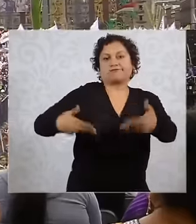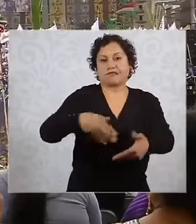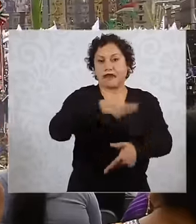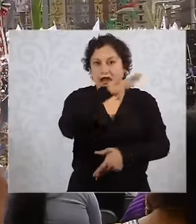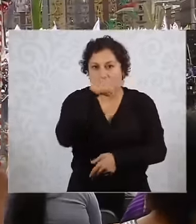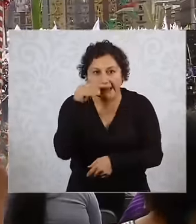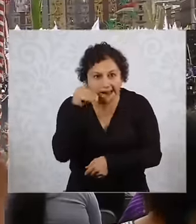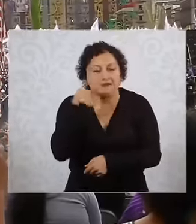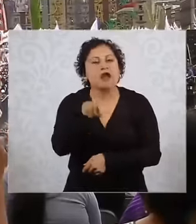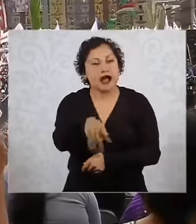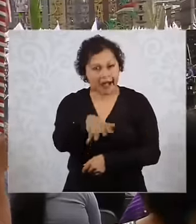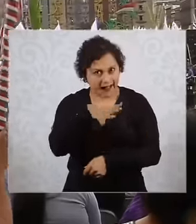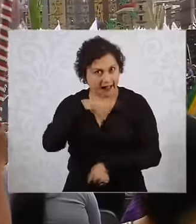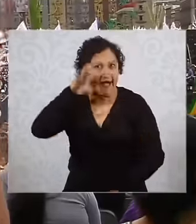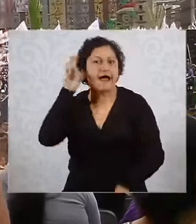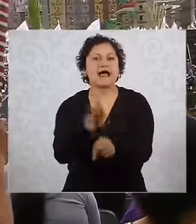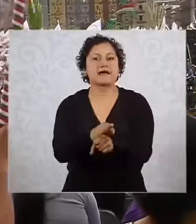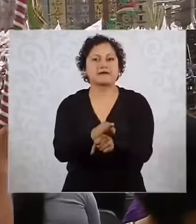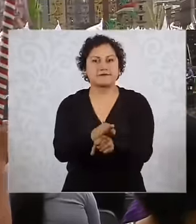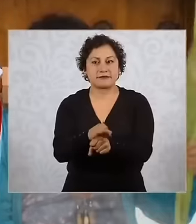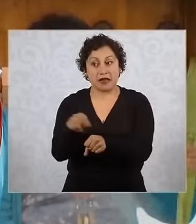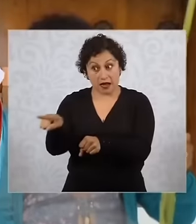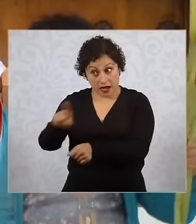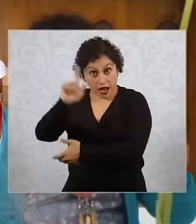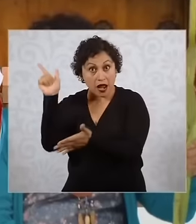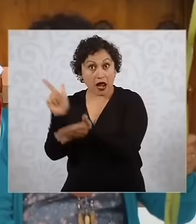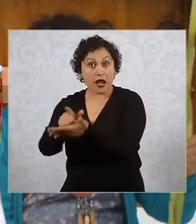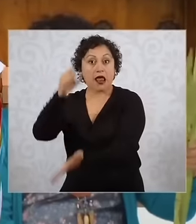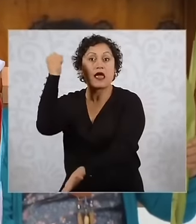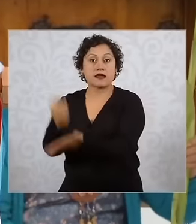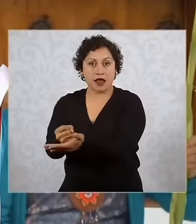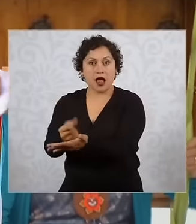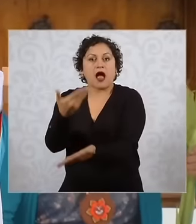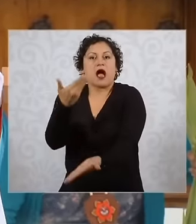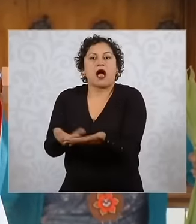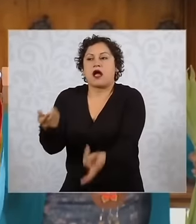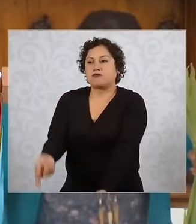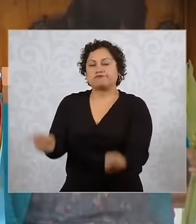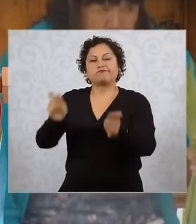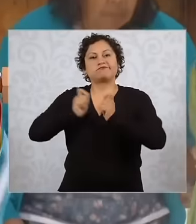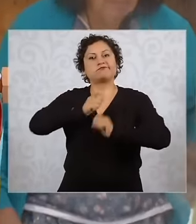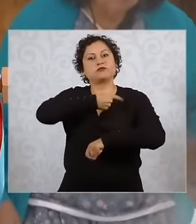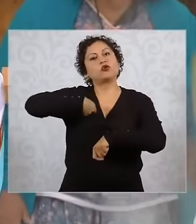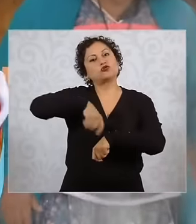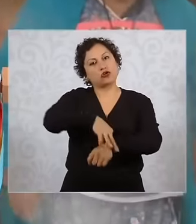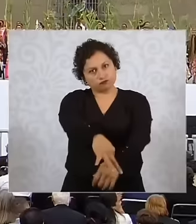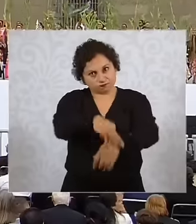tocar a nosotros hacerlo realidad.